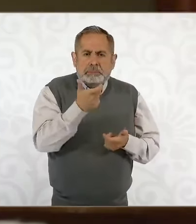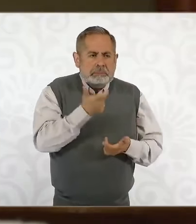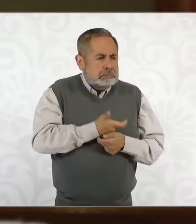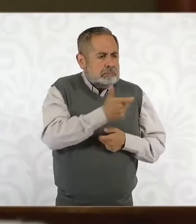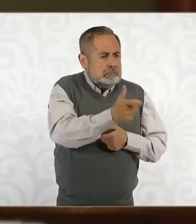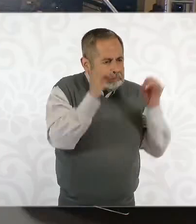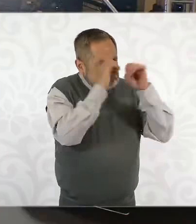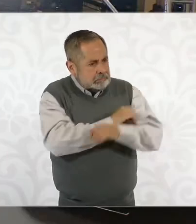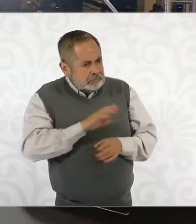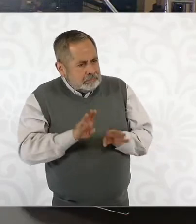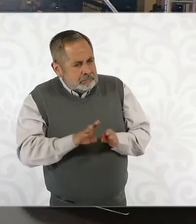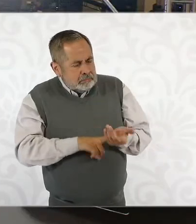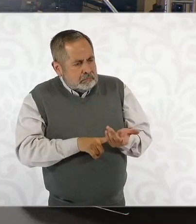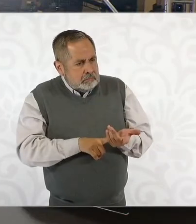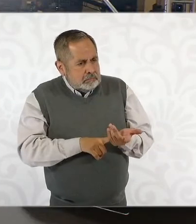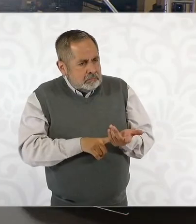sociales.